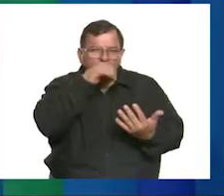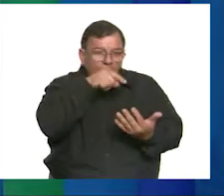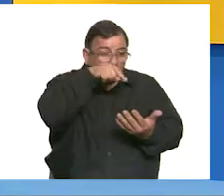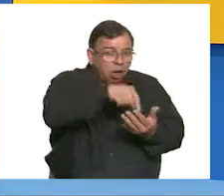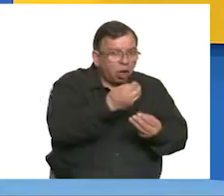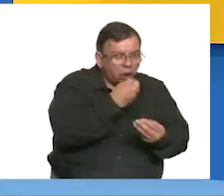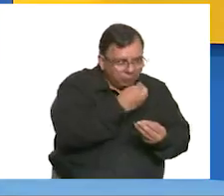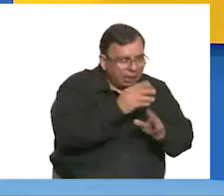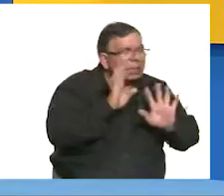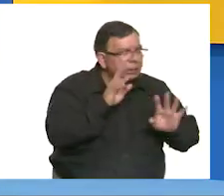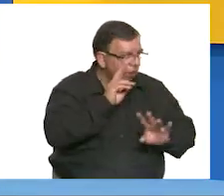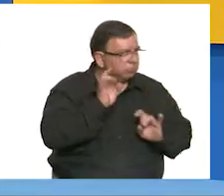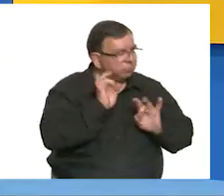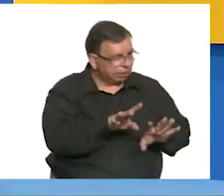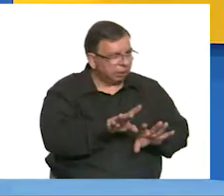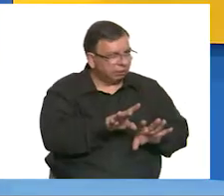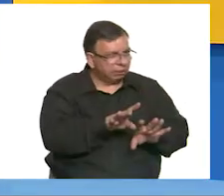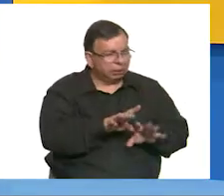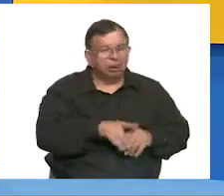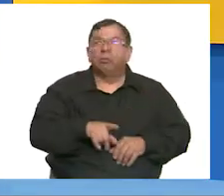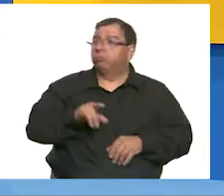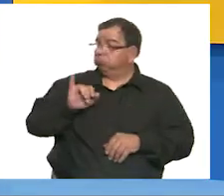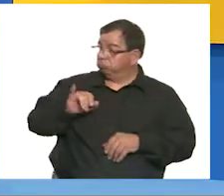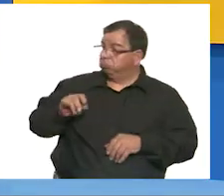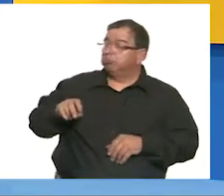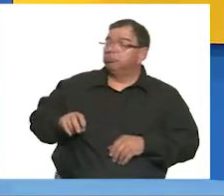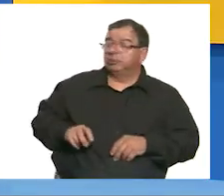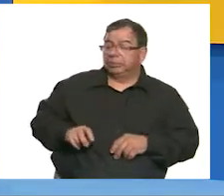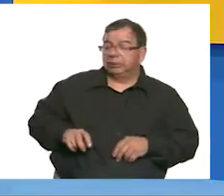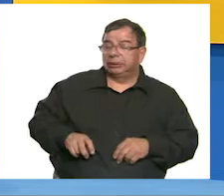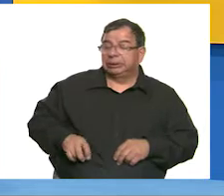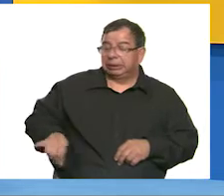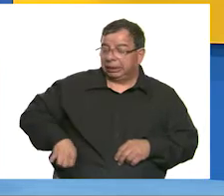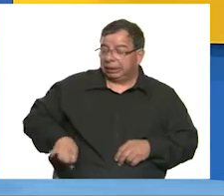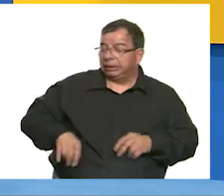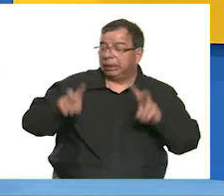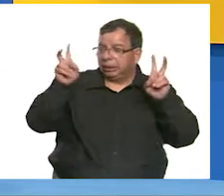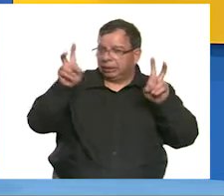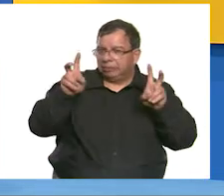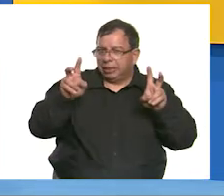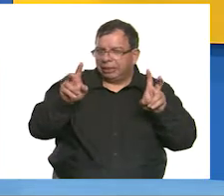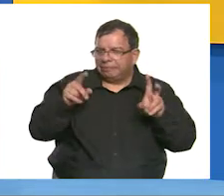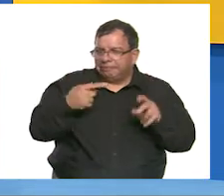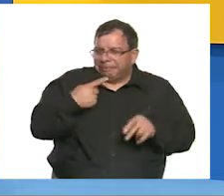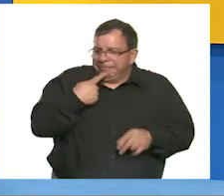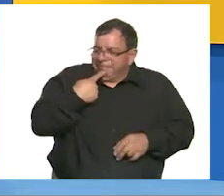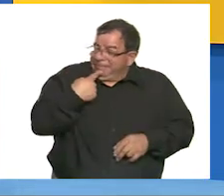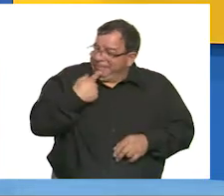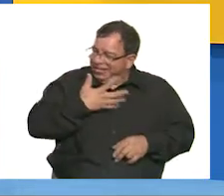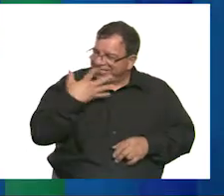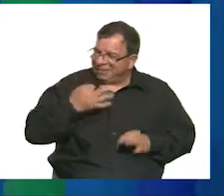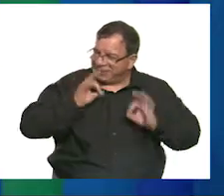alimentos. Ese tema fue muy interesante, educativo y sobre todo muy sabroso.